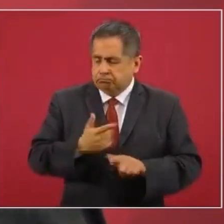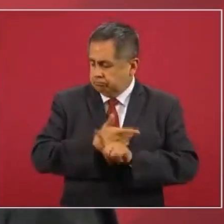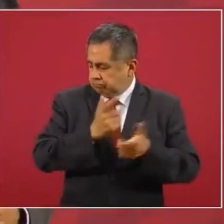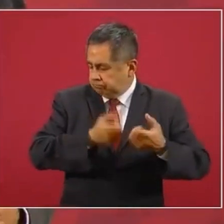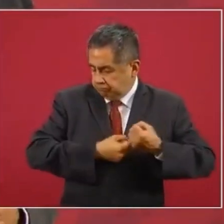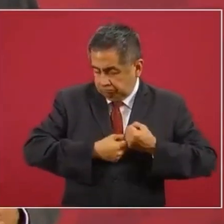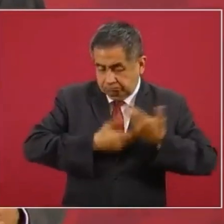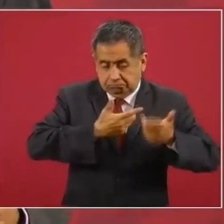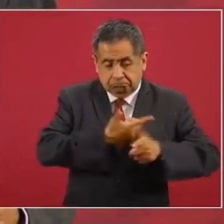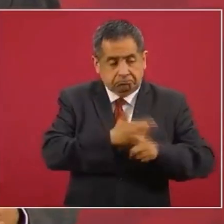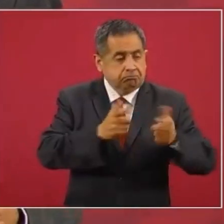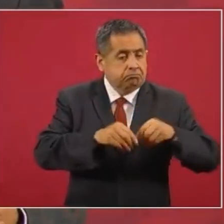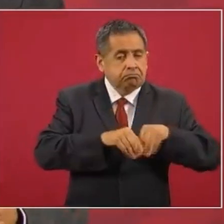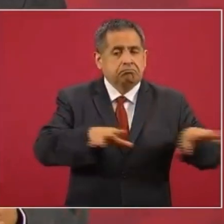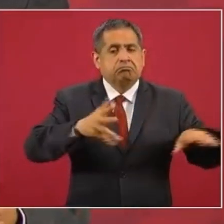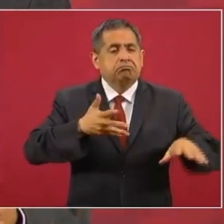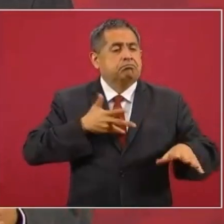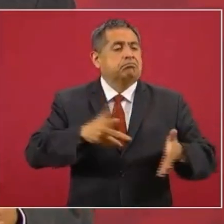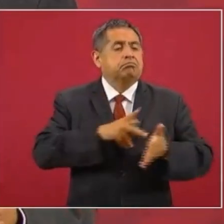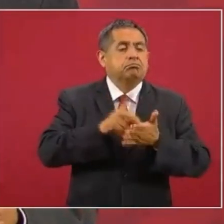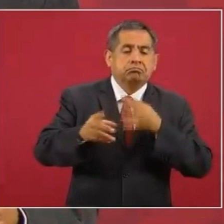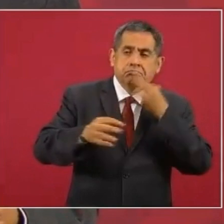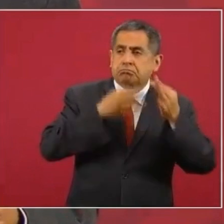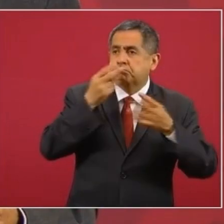Todos tenemos el derecho